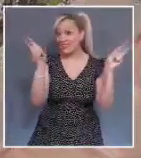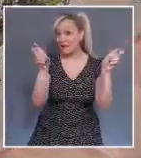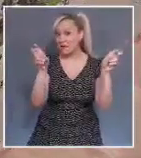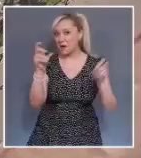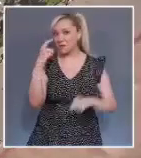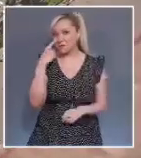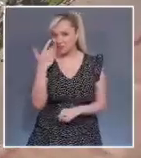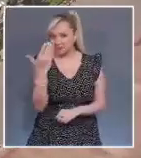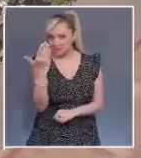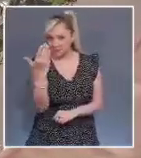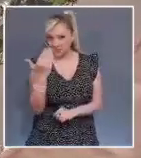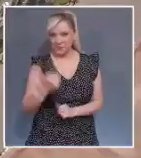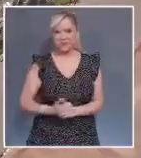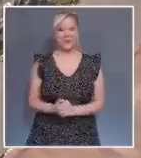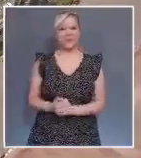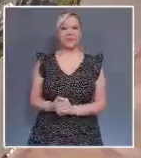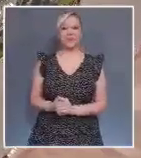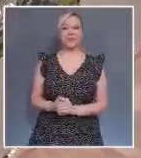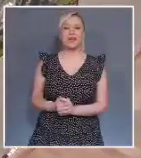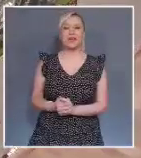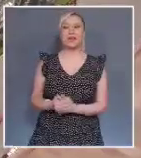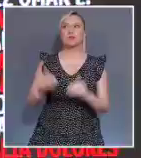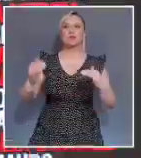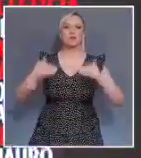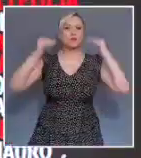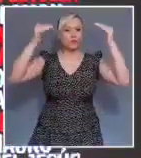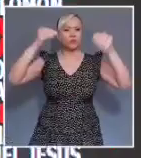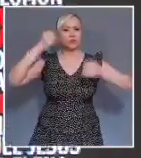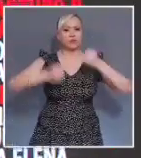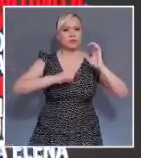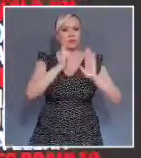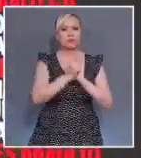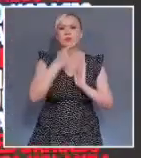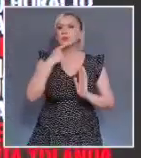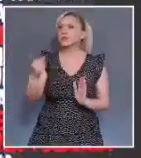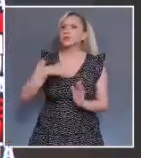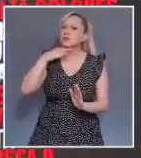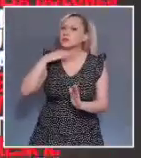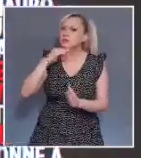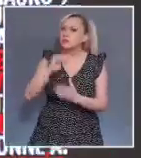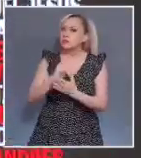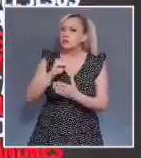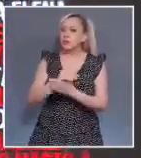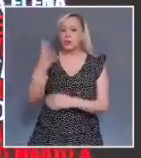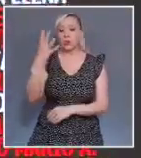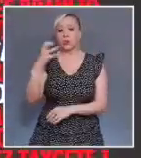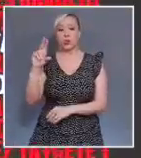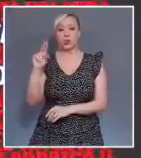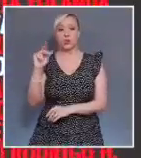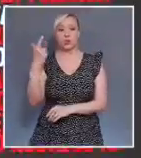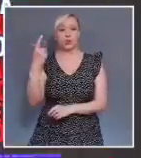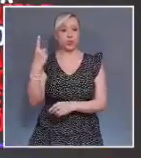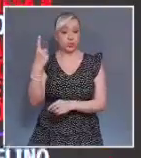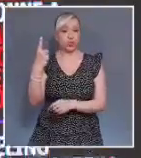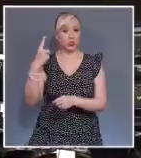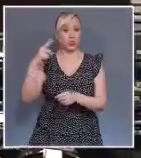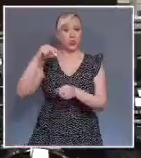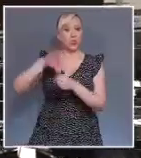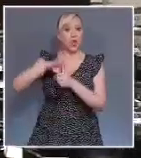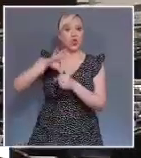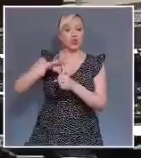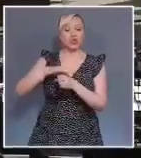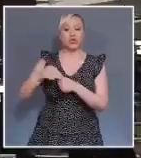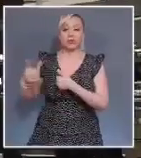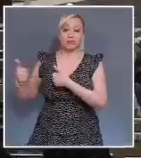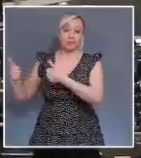Suprema Corte de Justicia ordenó subsanar la omisión, con 481 votos a favor, fue aprobado en la Cámara de Diputados el